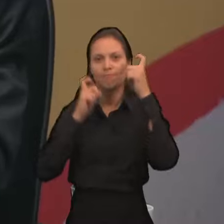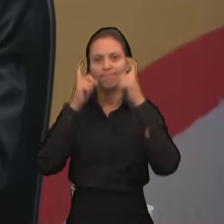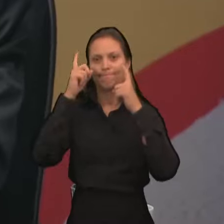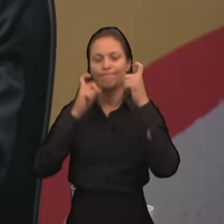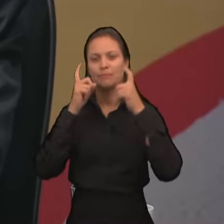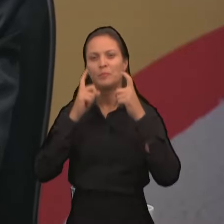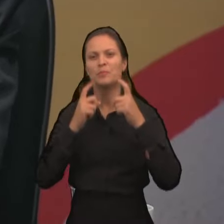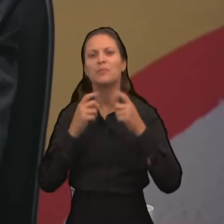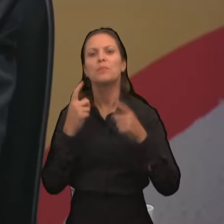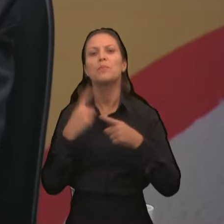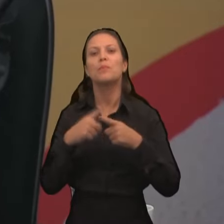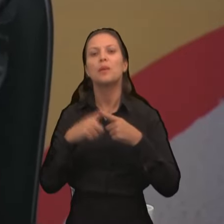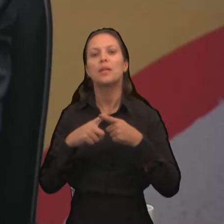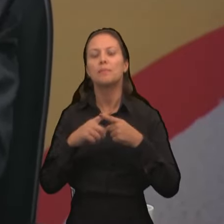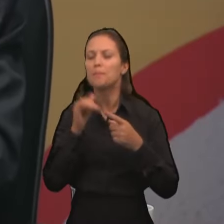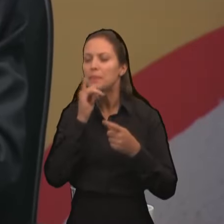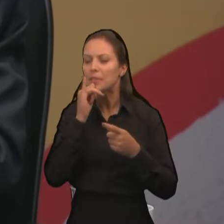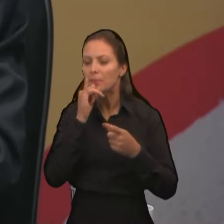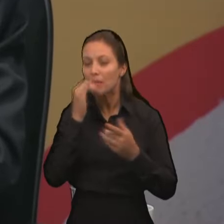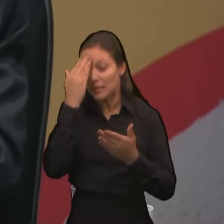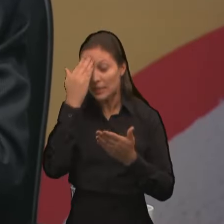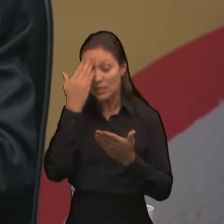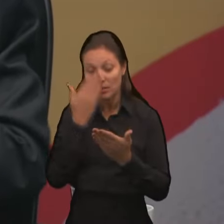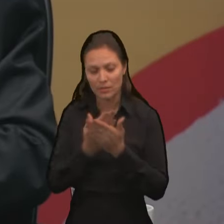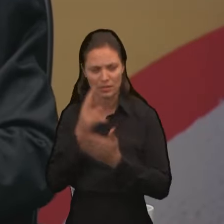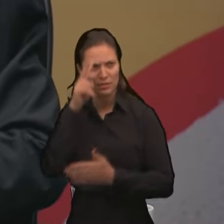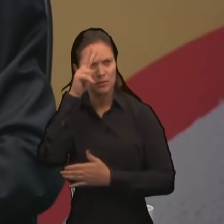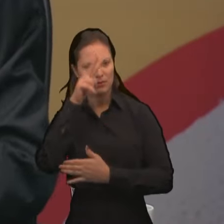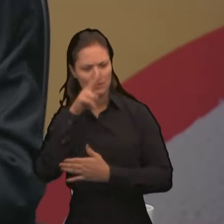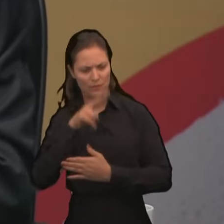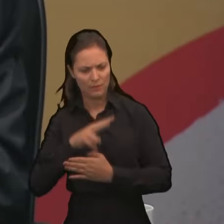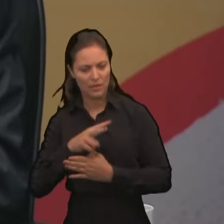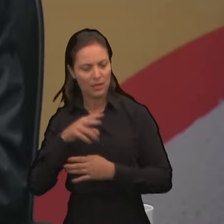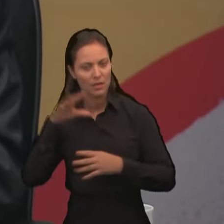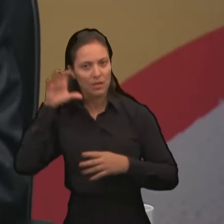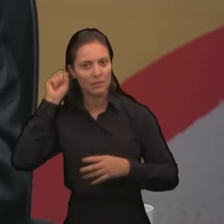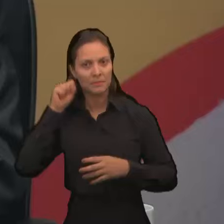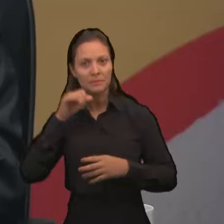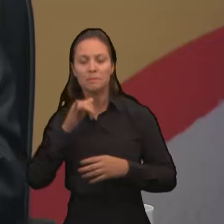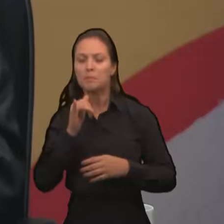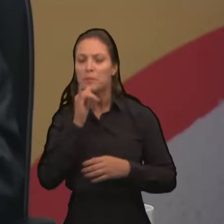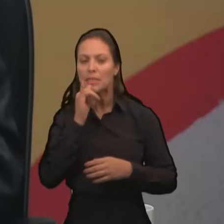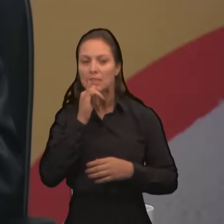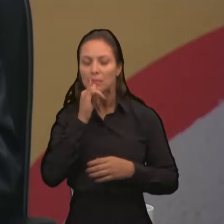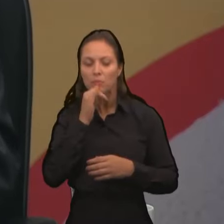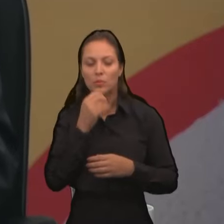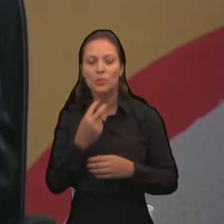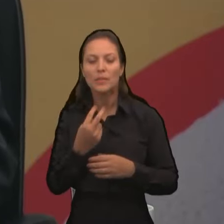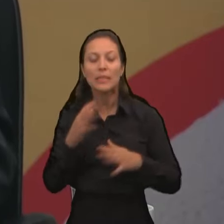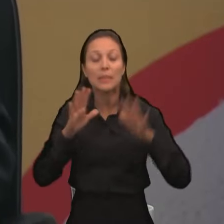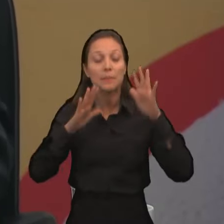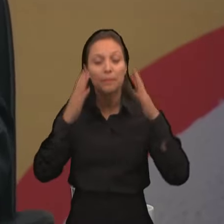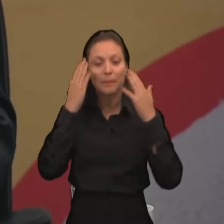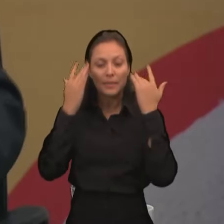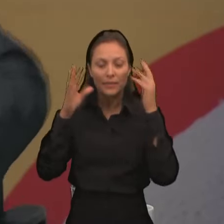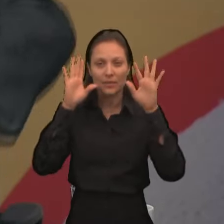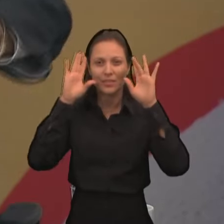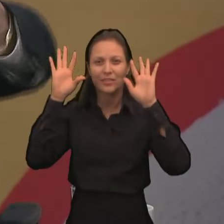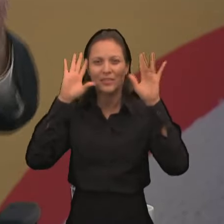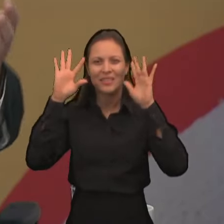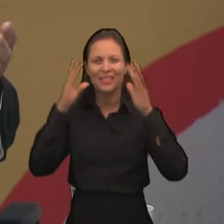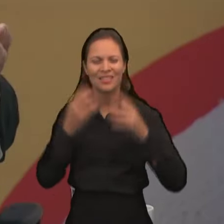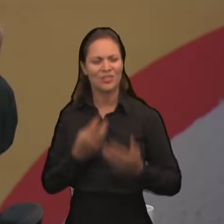A todos nos enseñaron a creer en lo que vemos y en lo que escuchamos. El día que no podamos más creer en lo